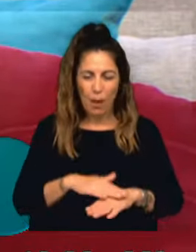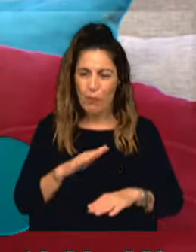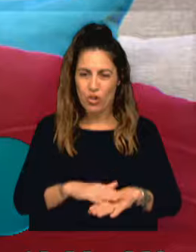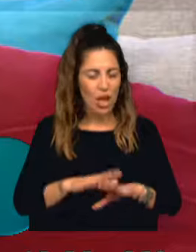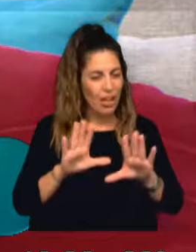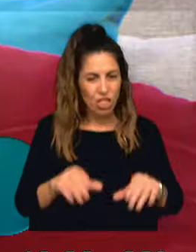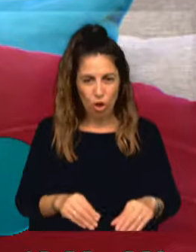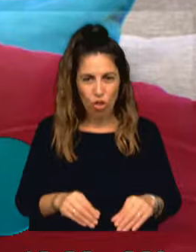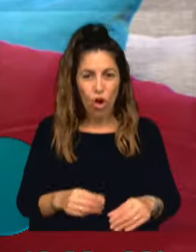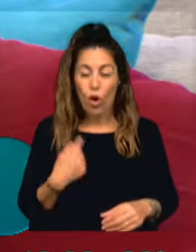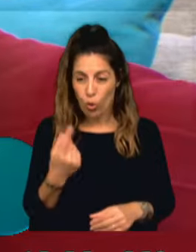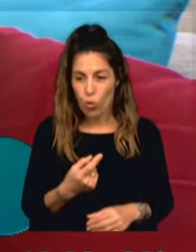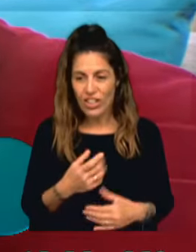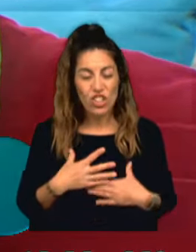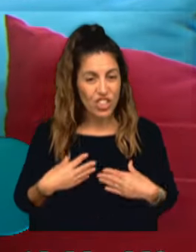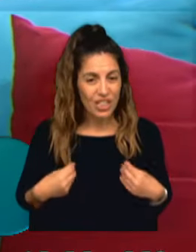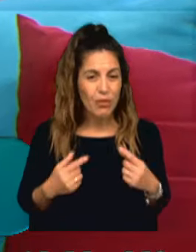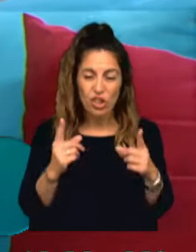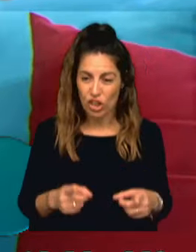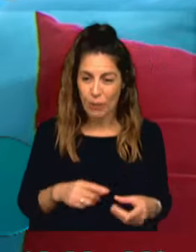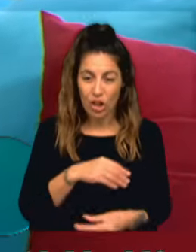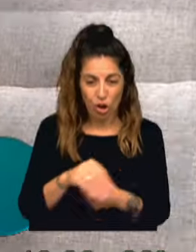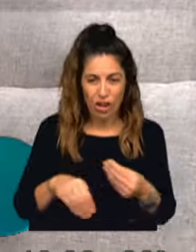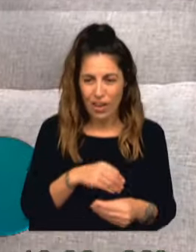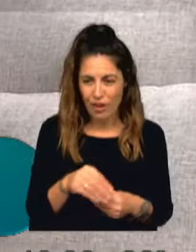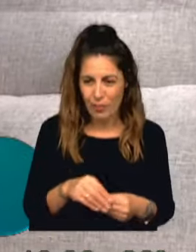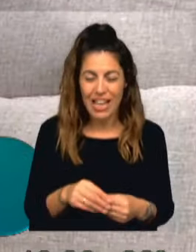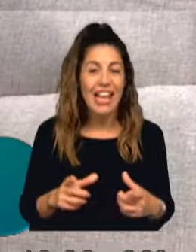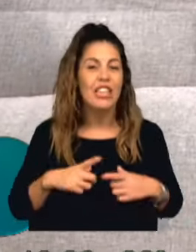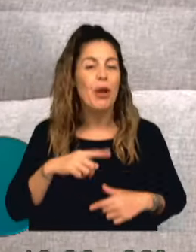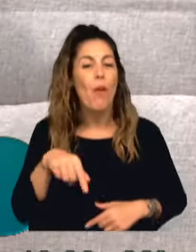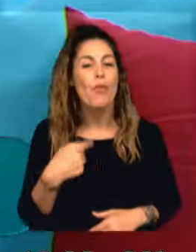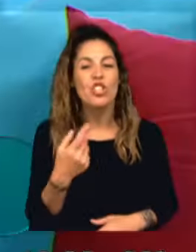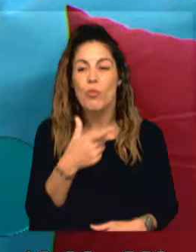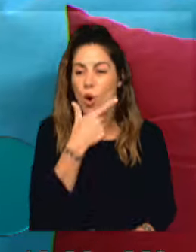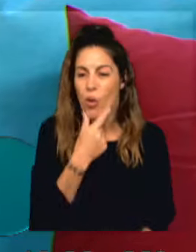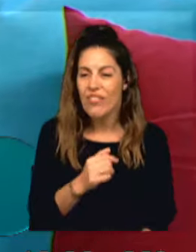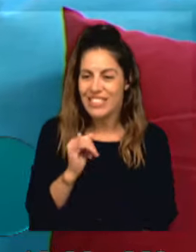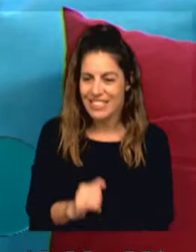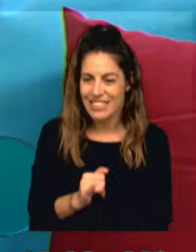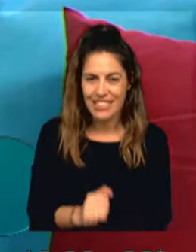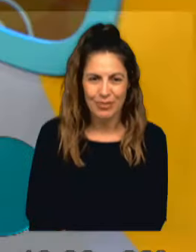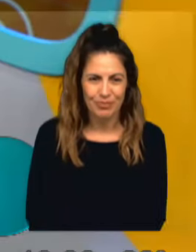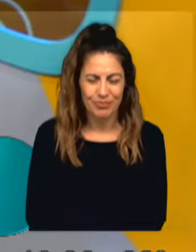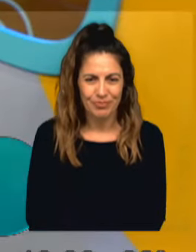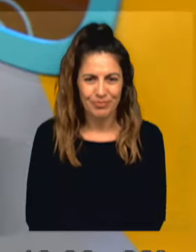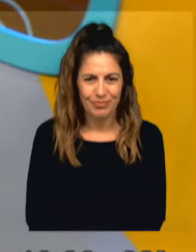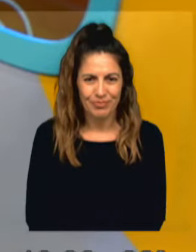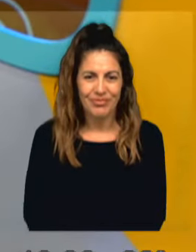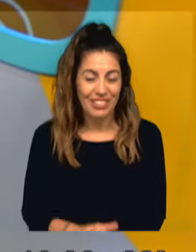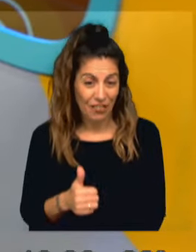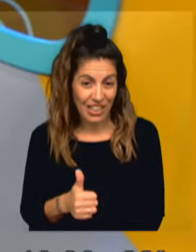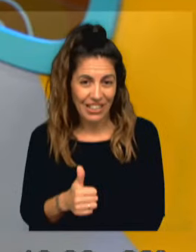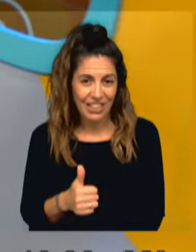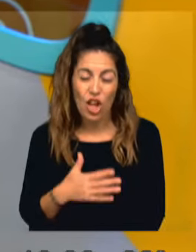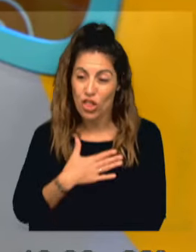todo punto de vista también con nuestros propios sentimientos y con los de la familia es así te esperamos el jueves que viene sí señor gracias no estás bien hoy estás bien